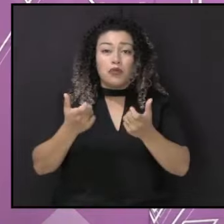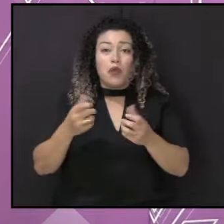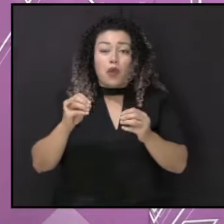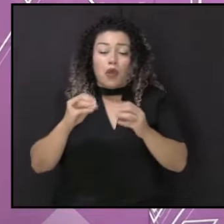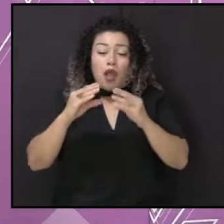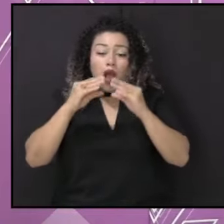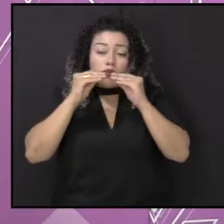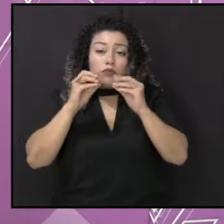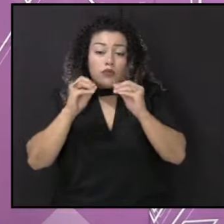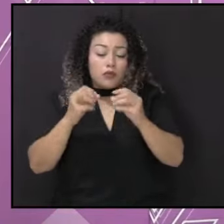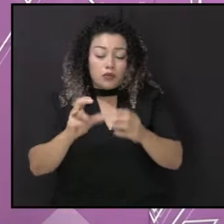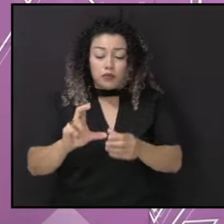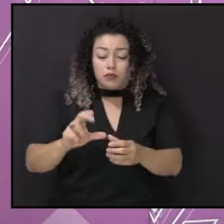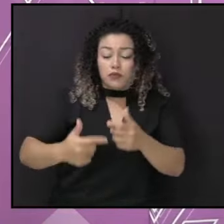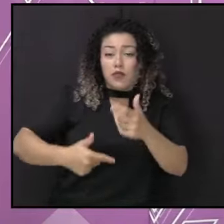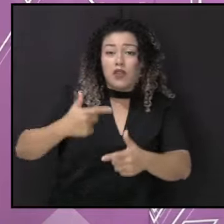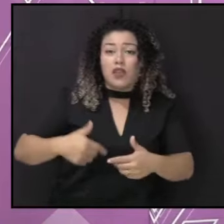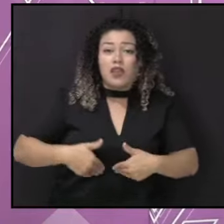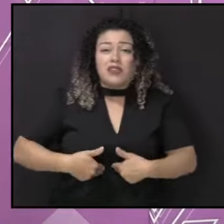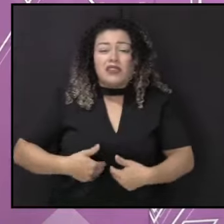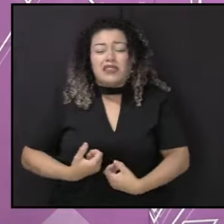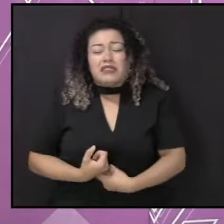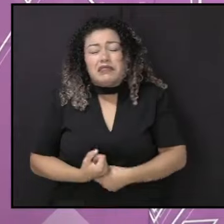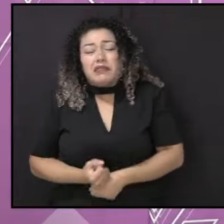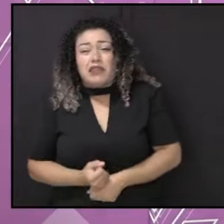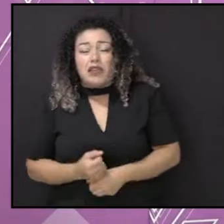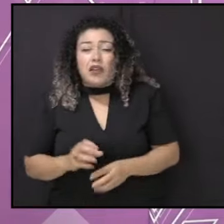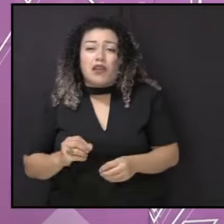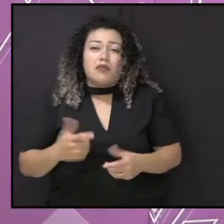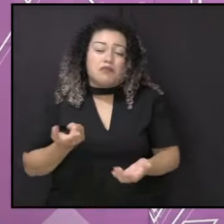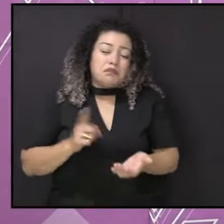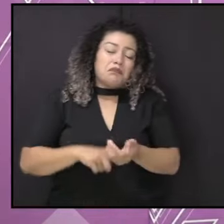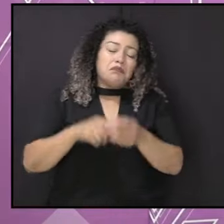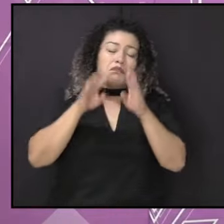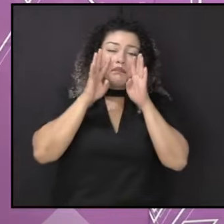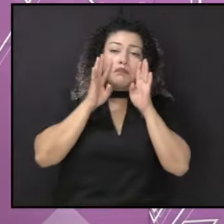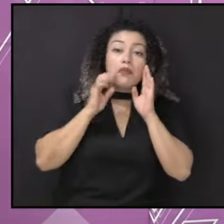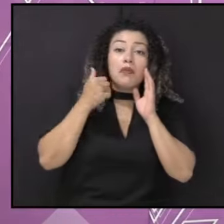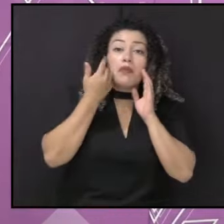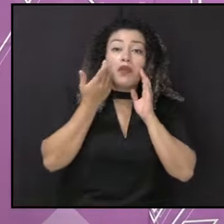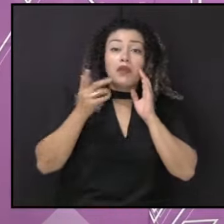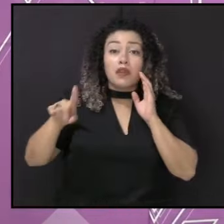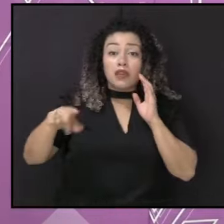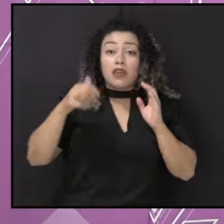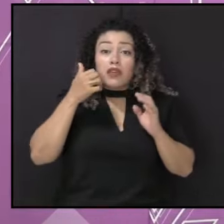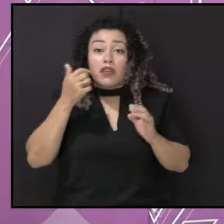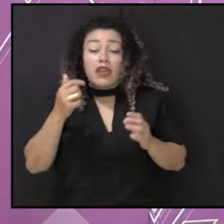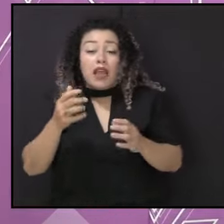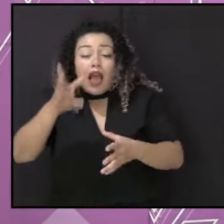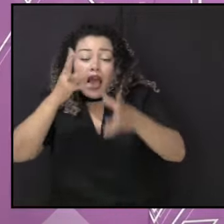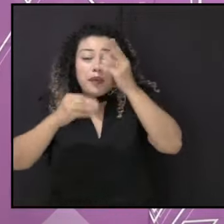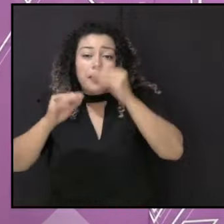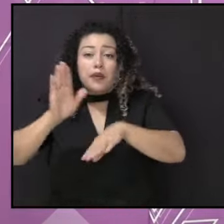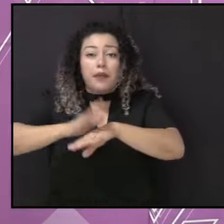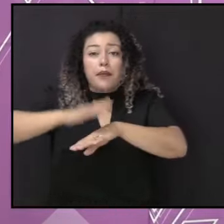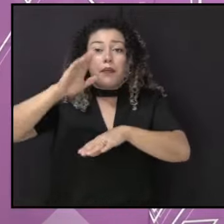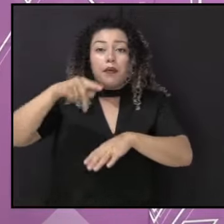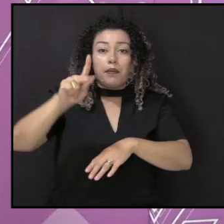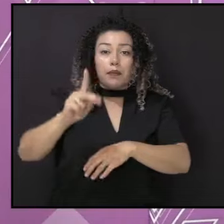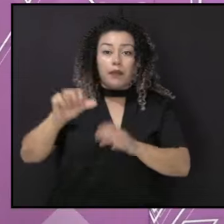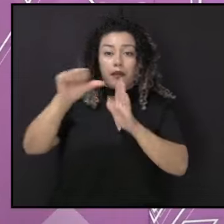leche, y llegan con sus estomaguitos vacíos, llenos de lágrima, pero con ganas de aprender. Por eso el artículo 3 debe de